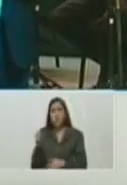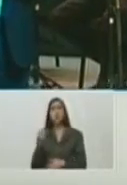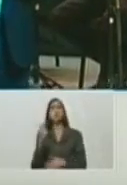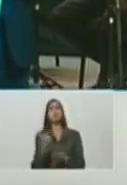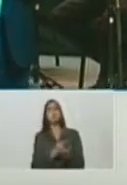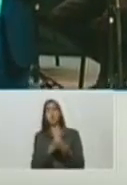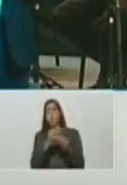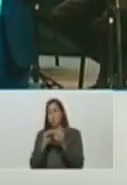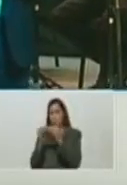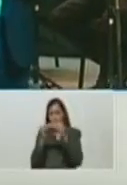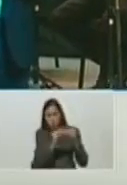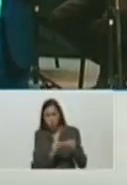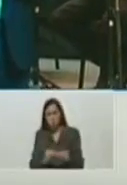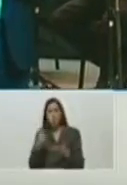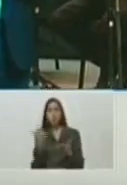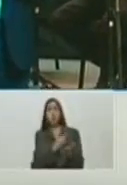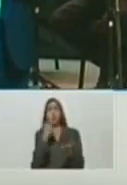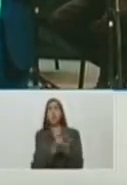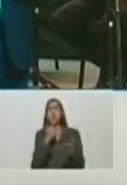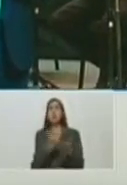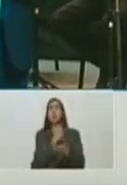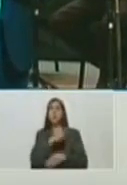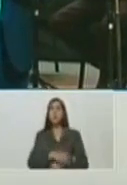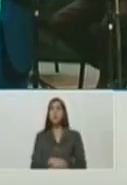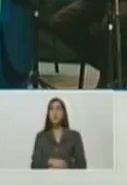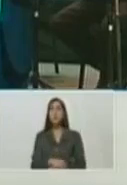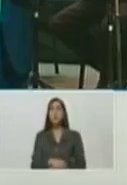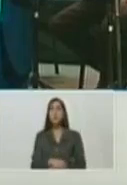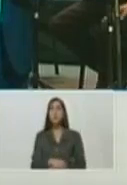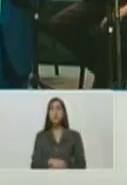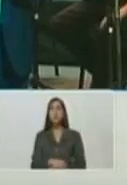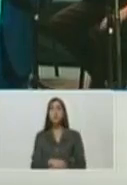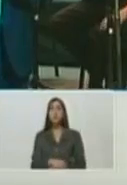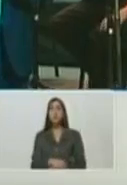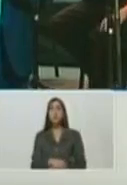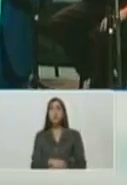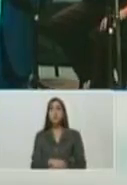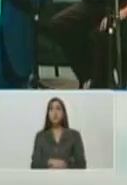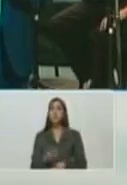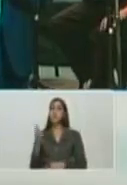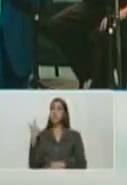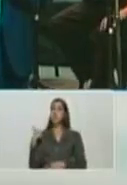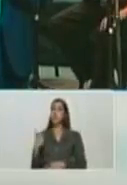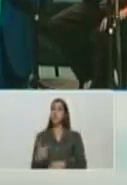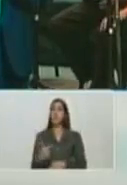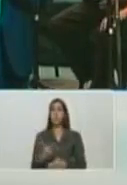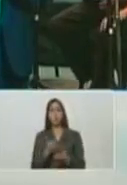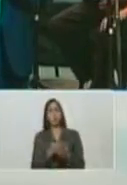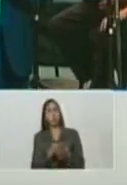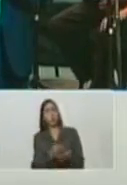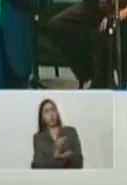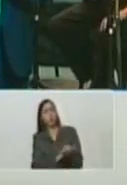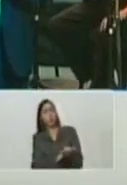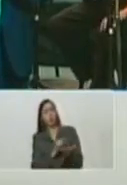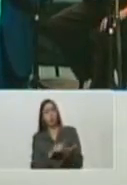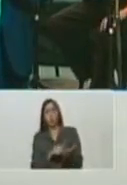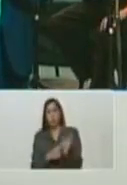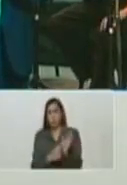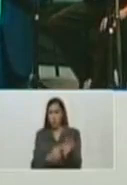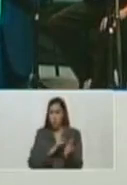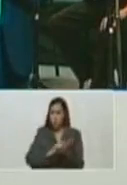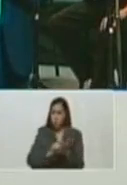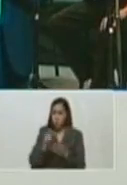diagramación de María del Pilar Velázquez Figueroa, y tiene un prólogo de su editor,